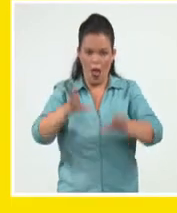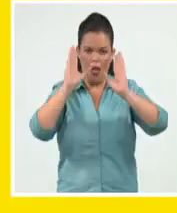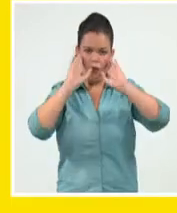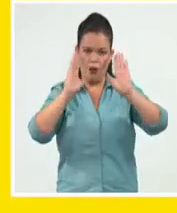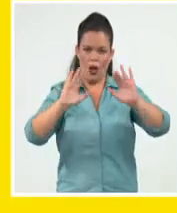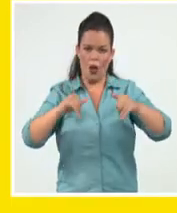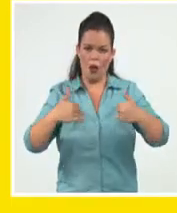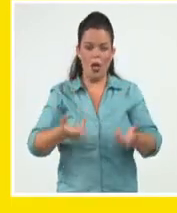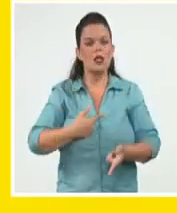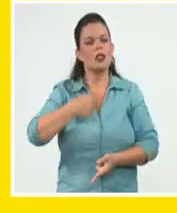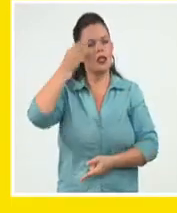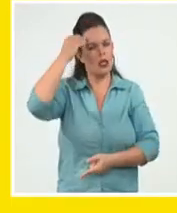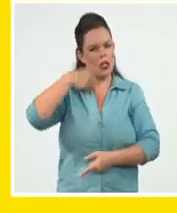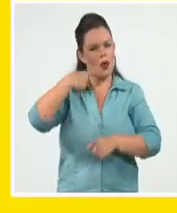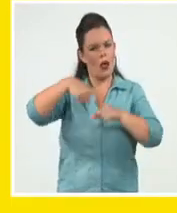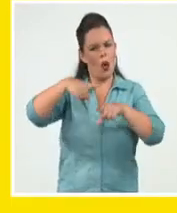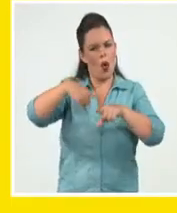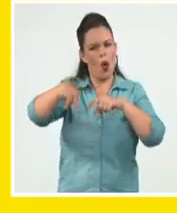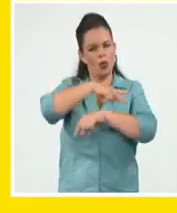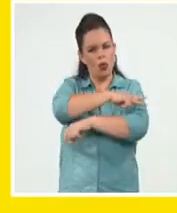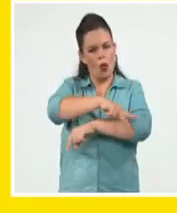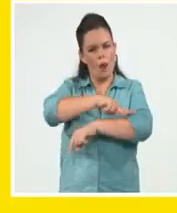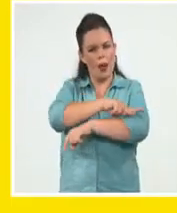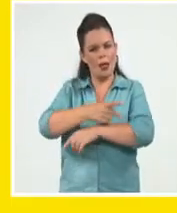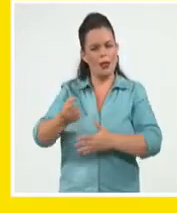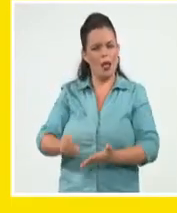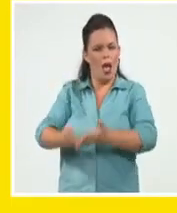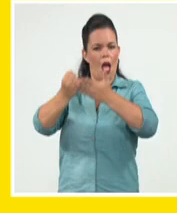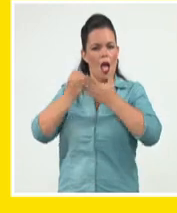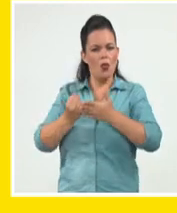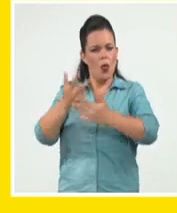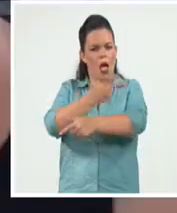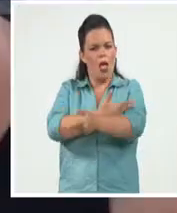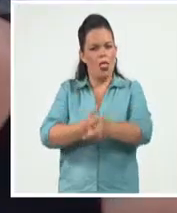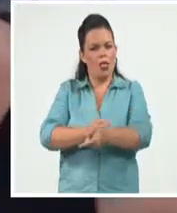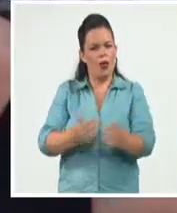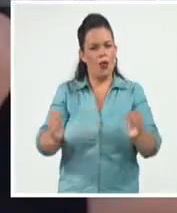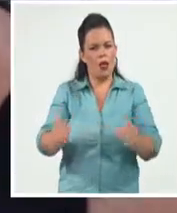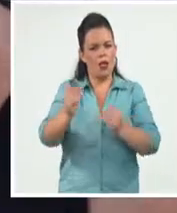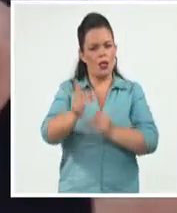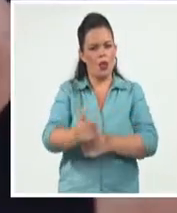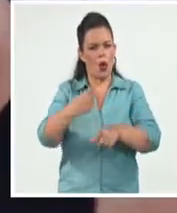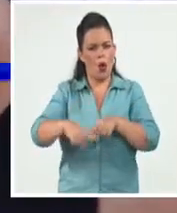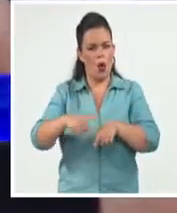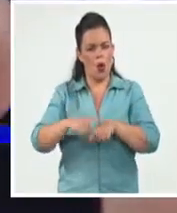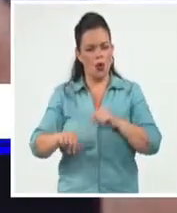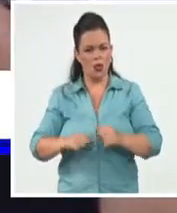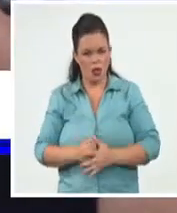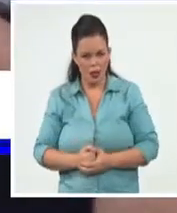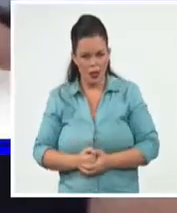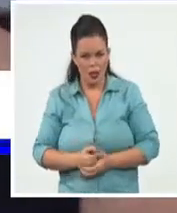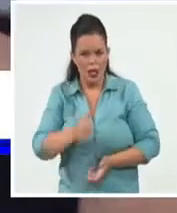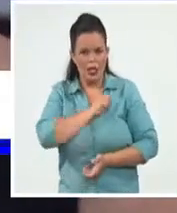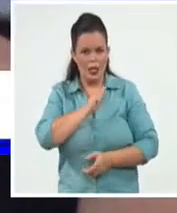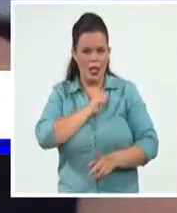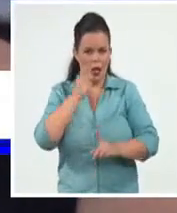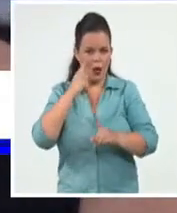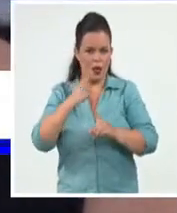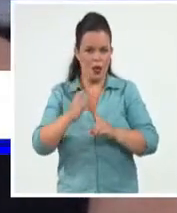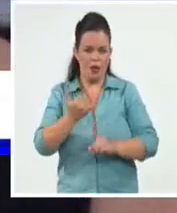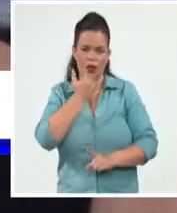solidarias que Cuba recibe de diferentes partes del mundo y su destino. Eso es algo falso. Todo el que visita el